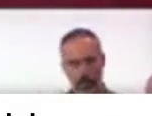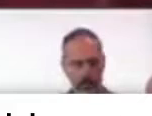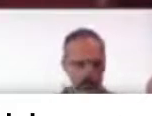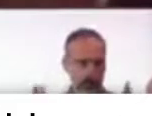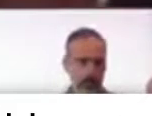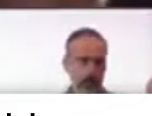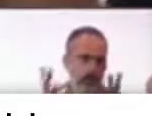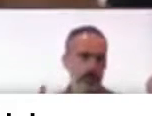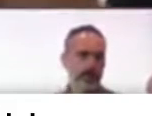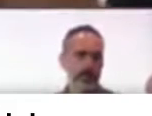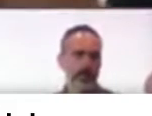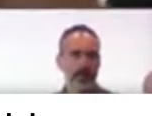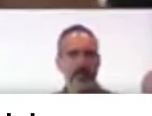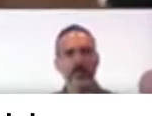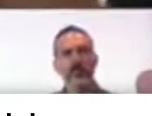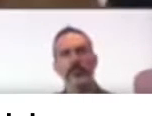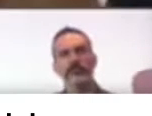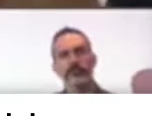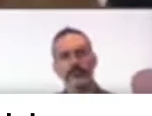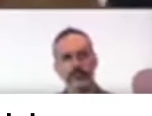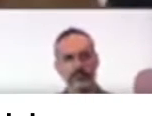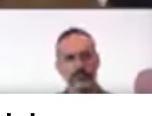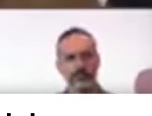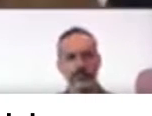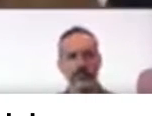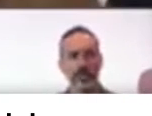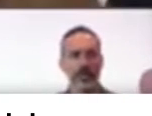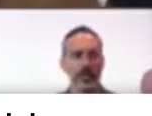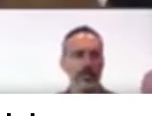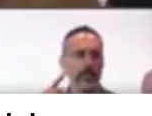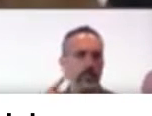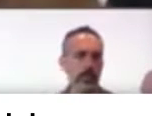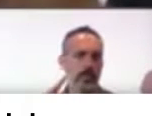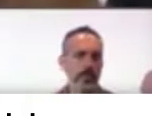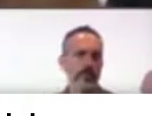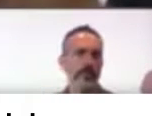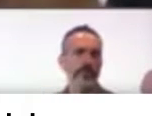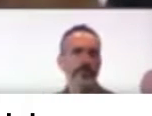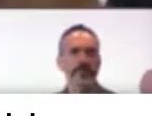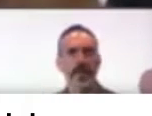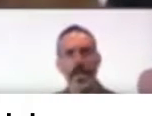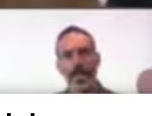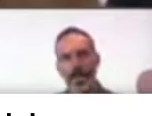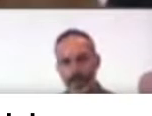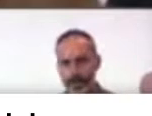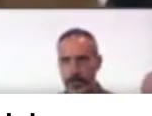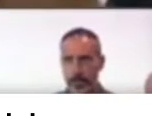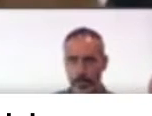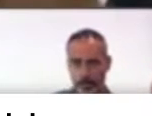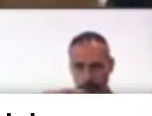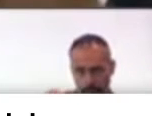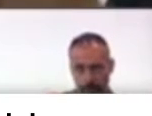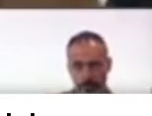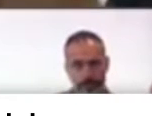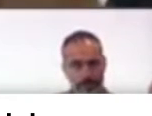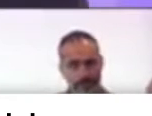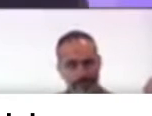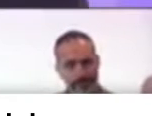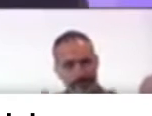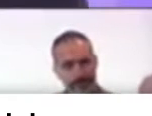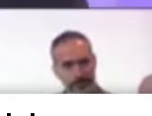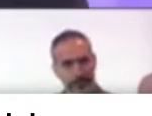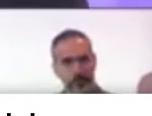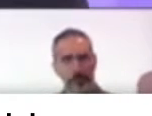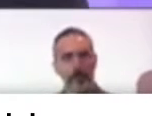ciudadana que integran la Comisión Permanente por Puebla. Gracias a su esfuerzo, hemos